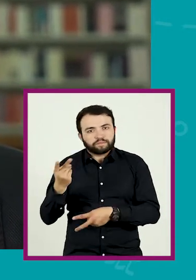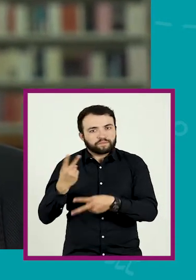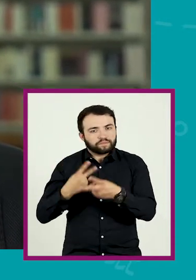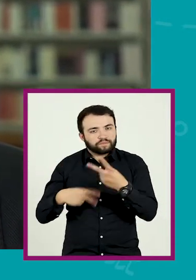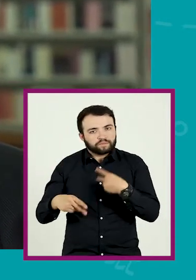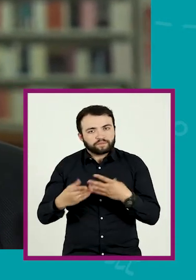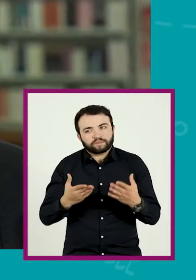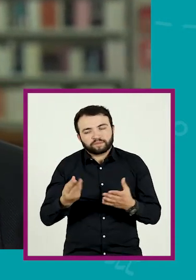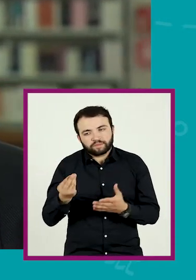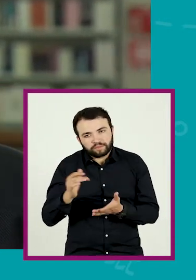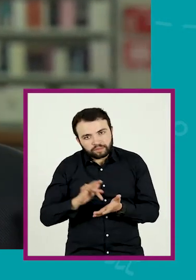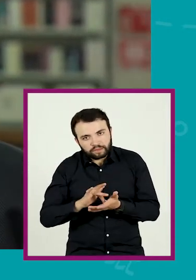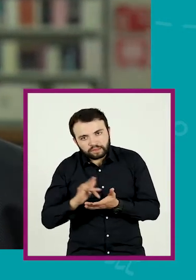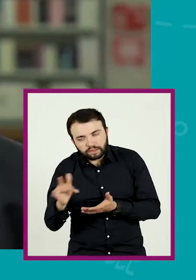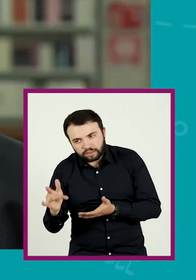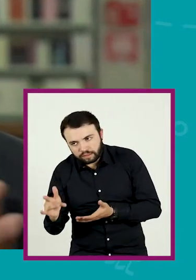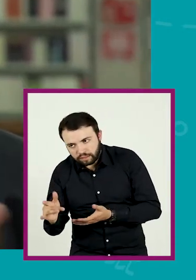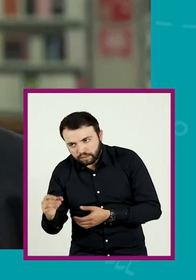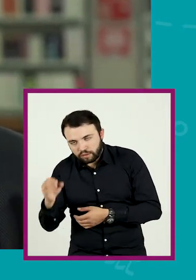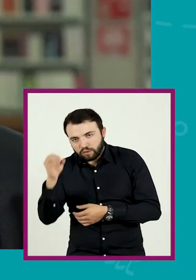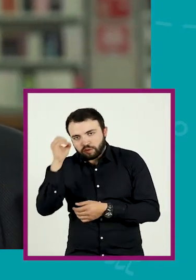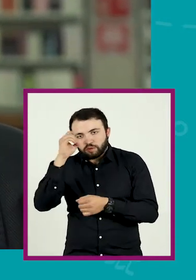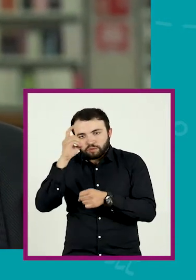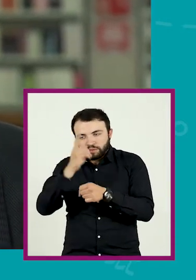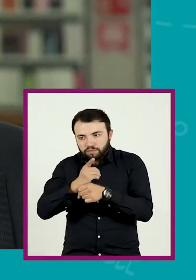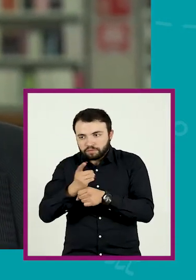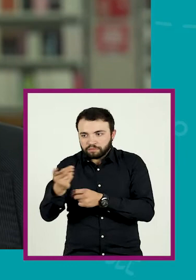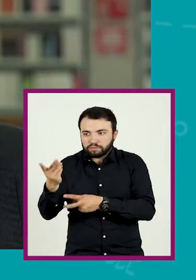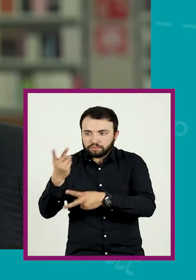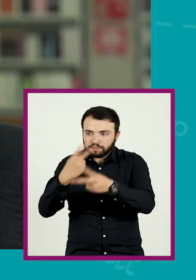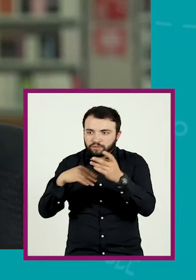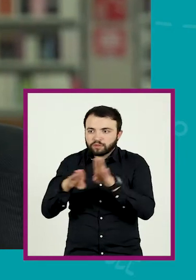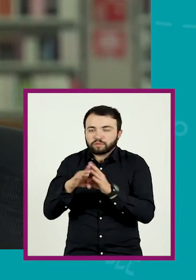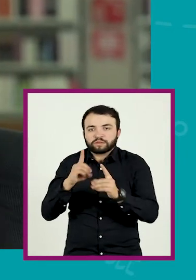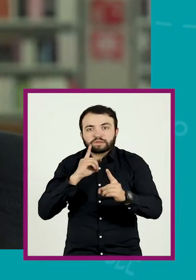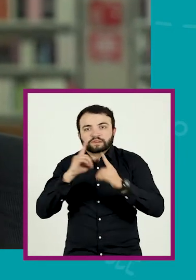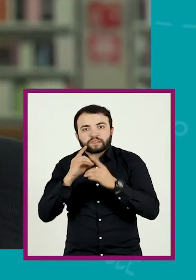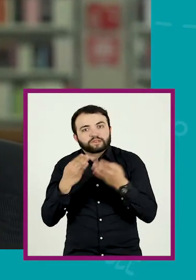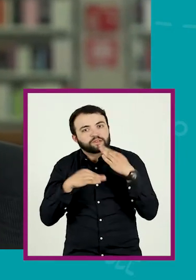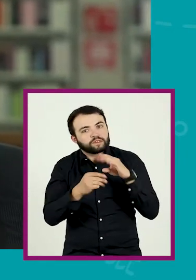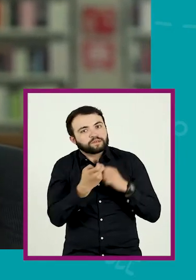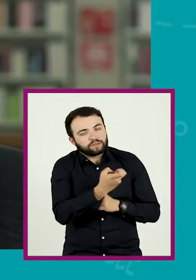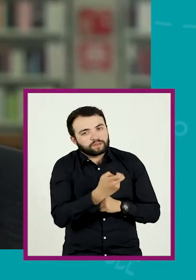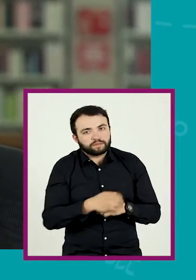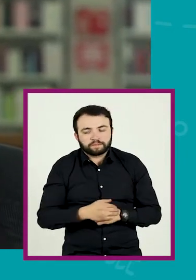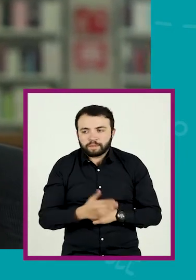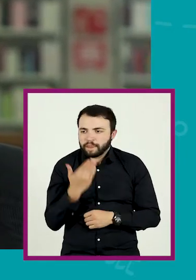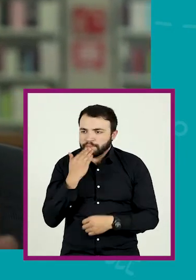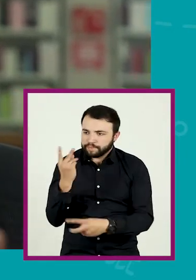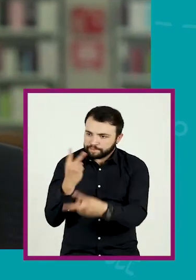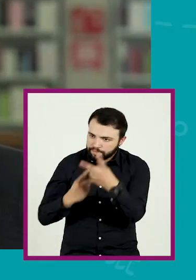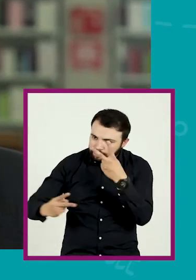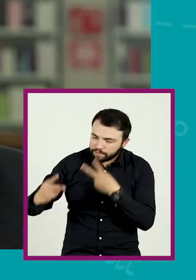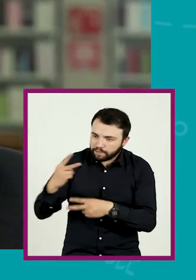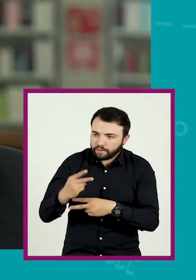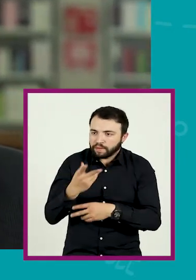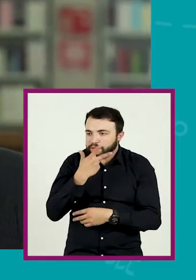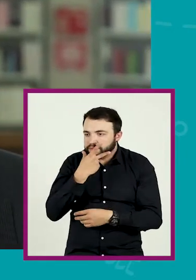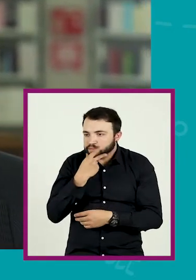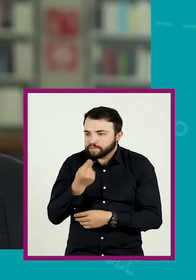a quien le doy la bienvenida y a quien le agradezco pues, la oportunidad de poder dialogar sobre este asunto.